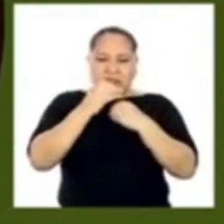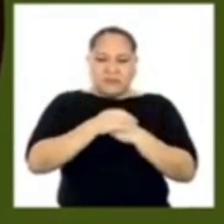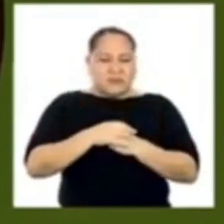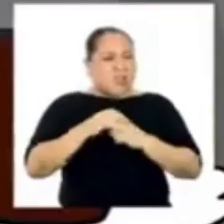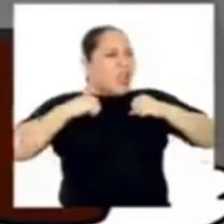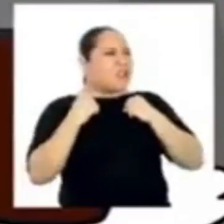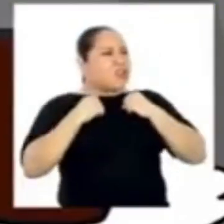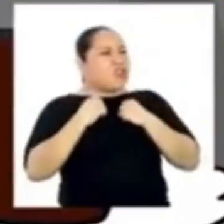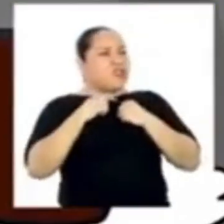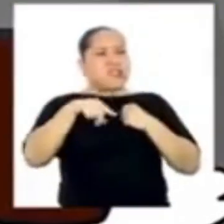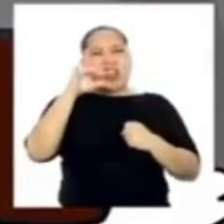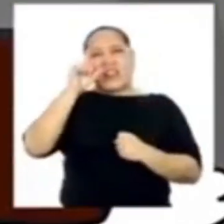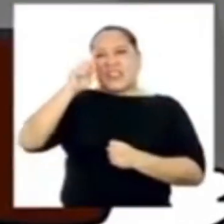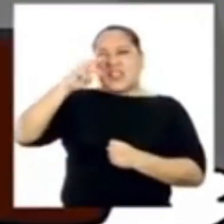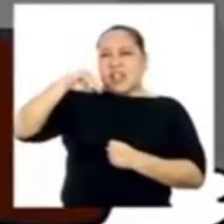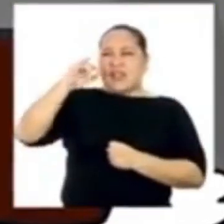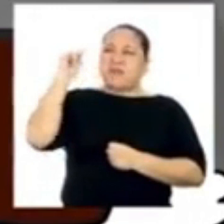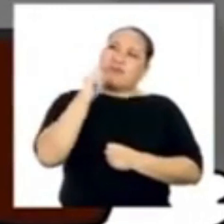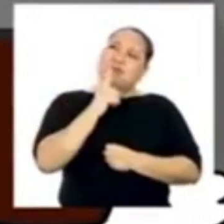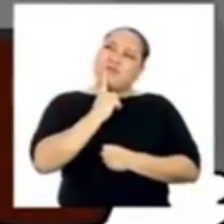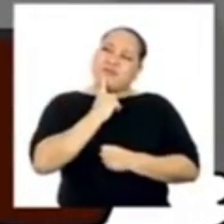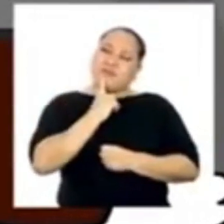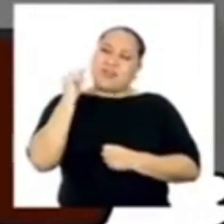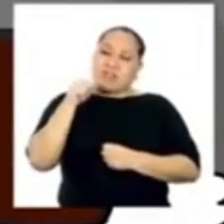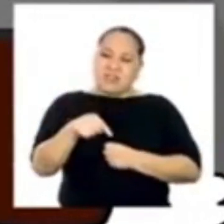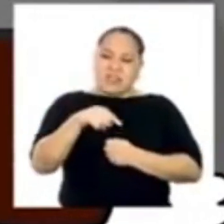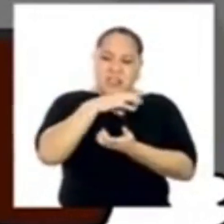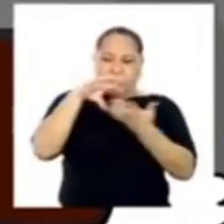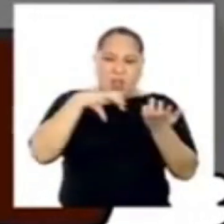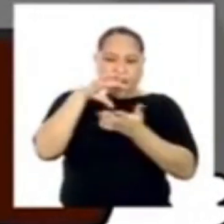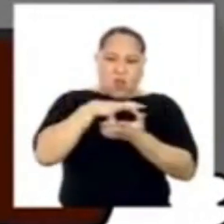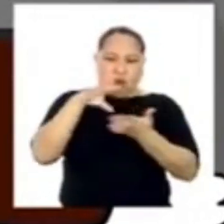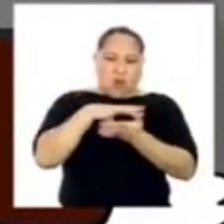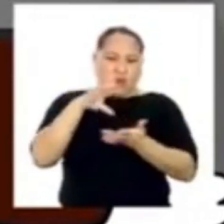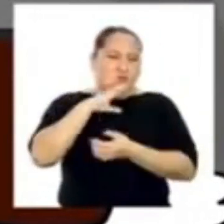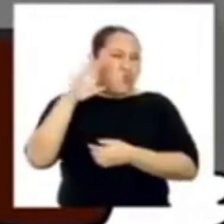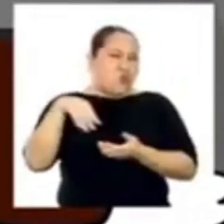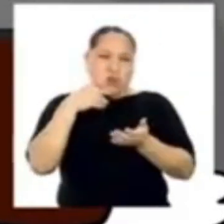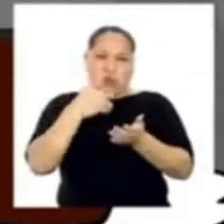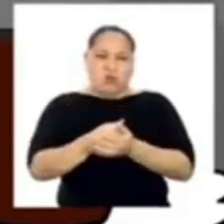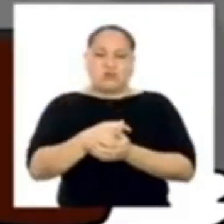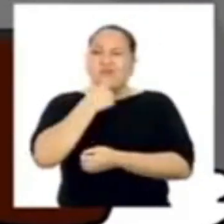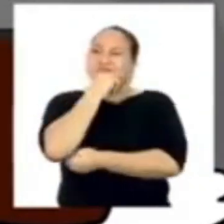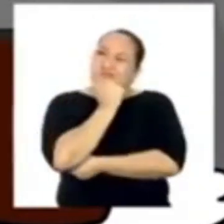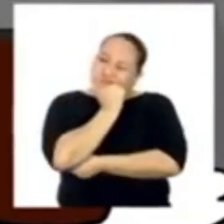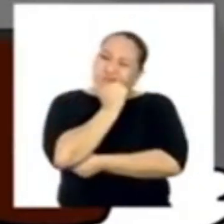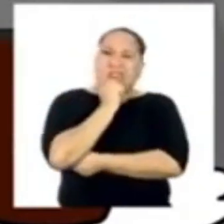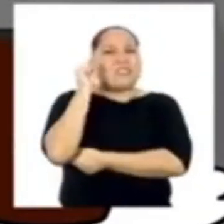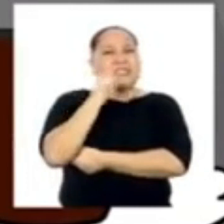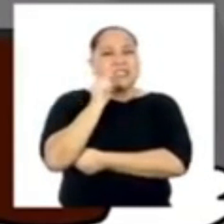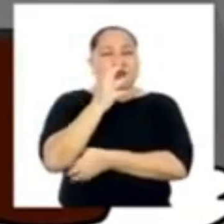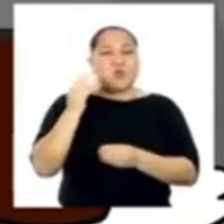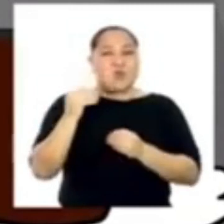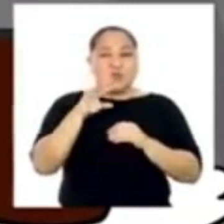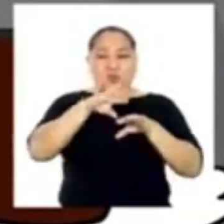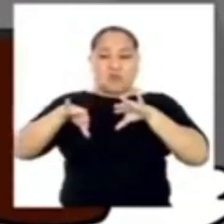de comida! ¡Cocó! ¡Sammy! En ese tacho hay de todo. Sí, creo